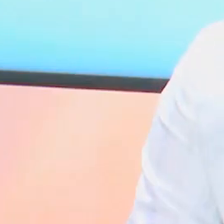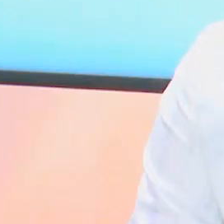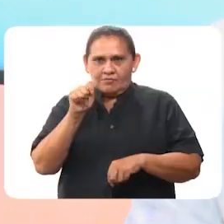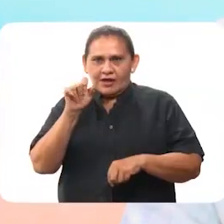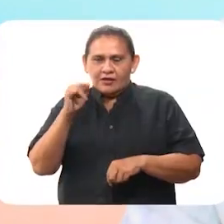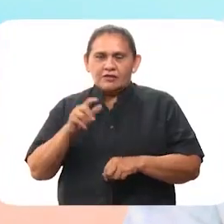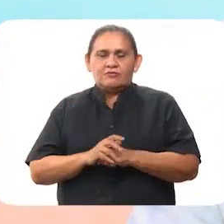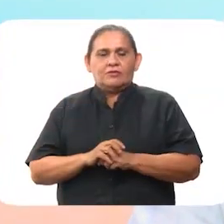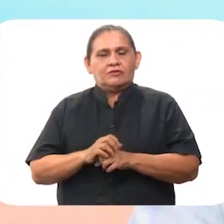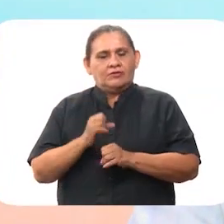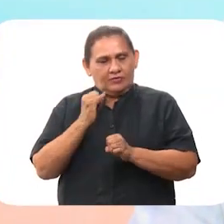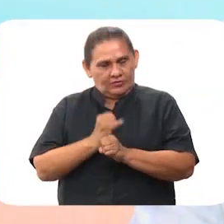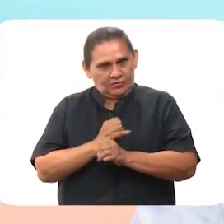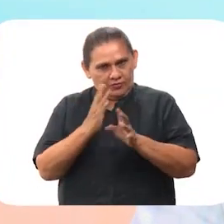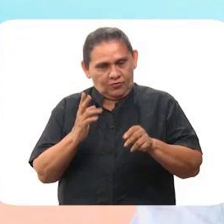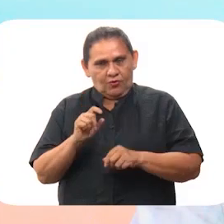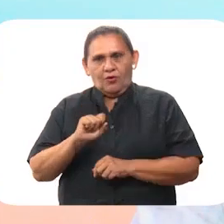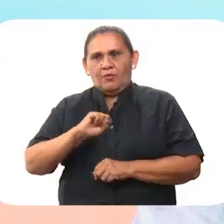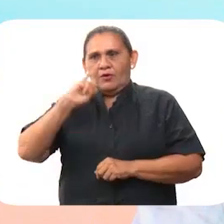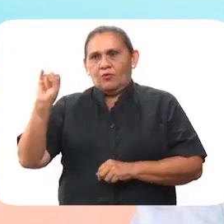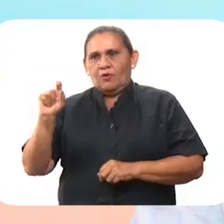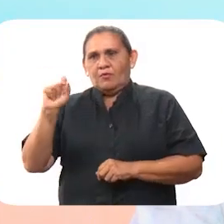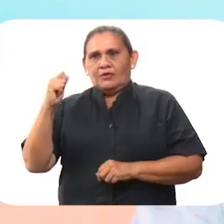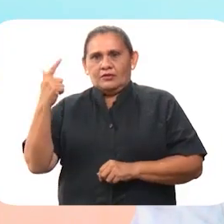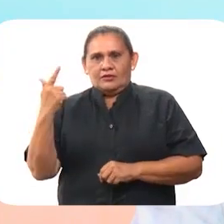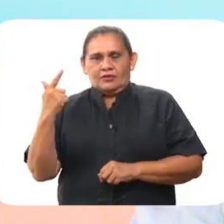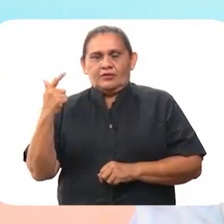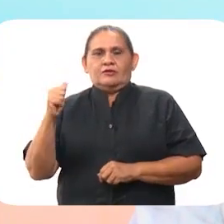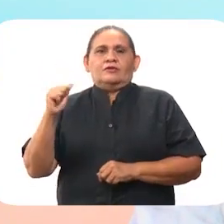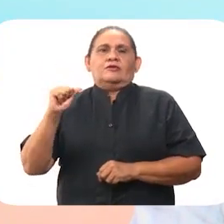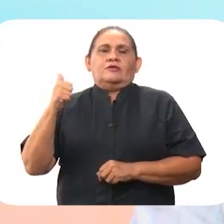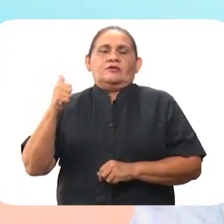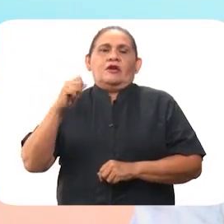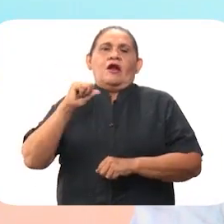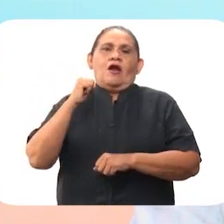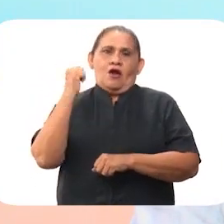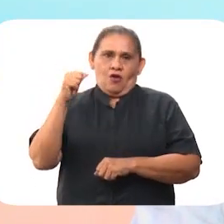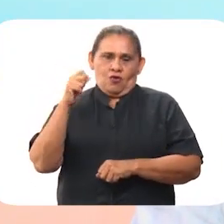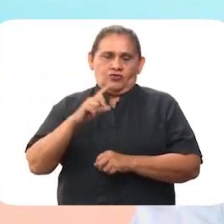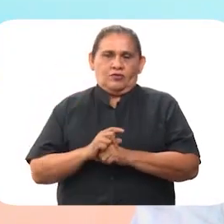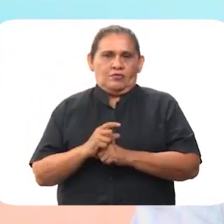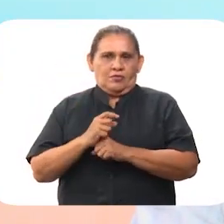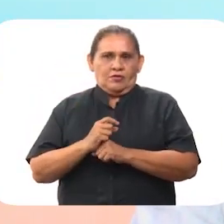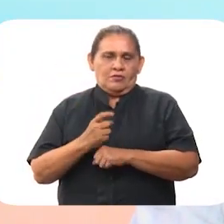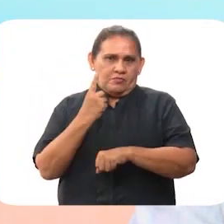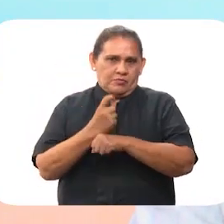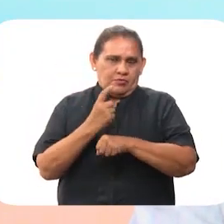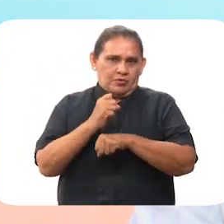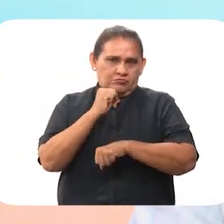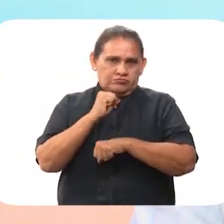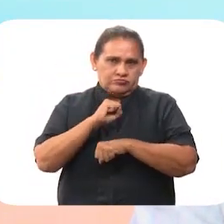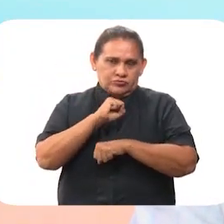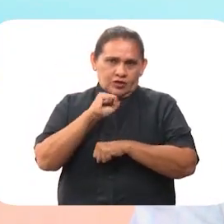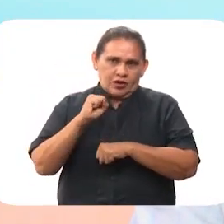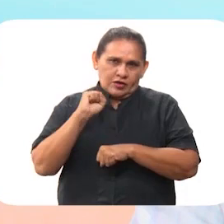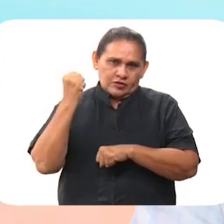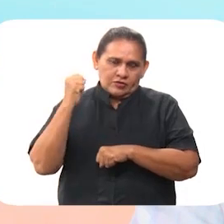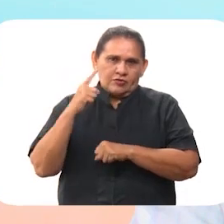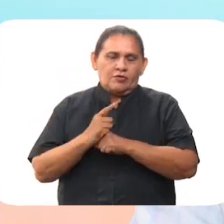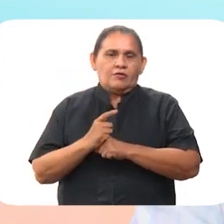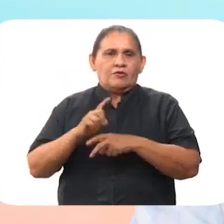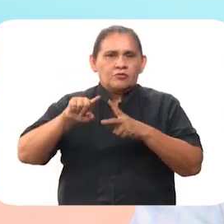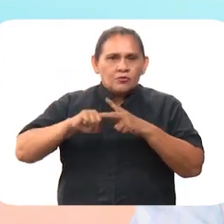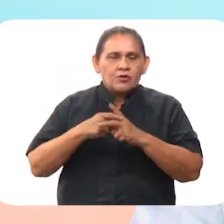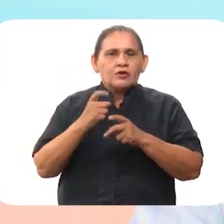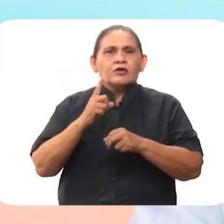ya 40 ta 49 haptio ti 18 mec tan cajo weshot lume. Leje lo ya no beta el vigila. Le miércoles